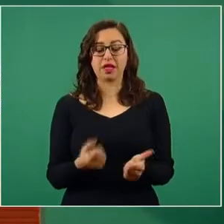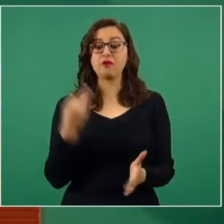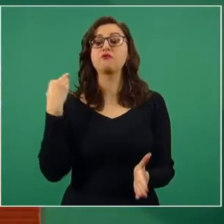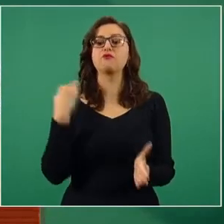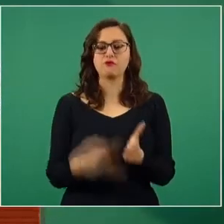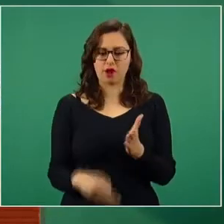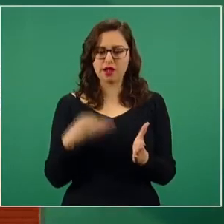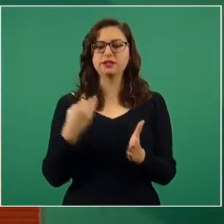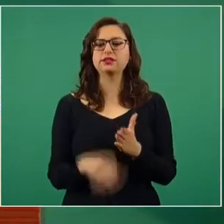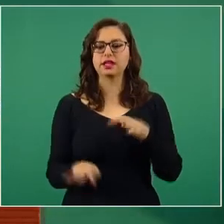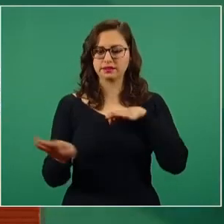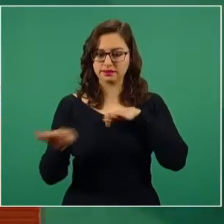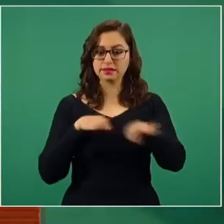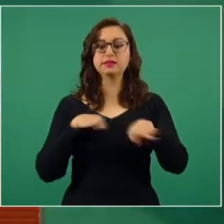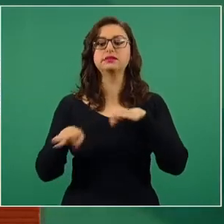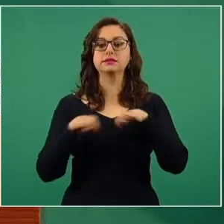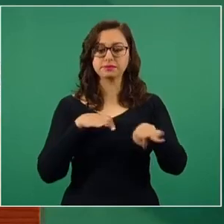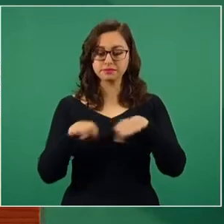lograr la contención y